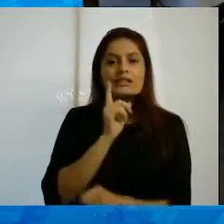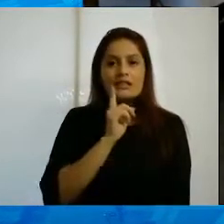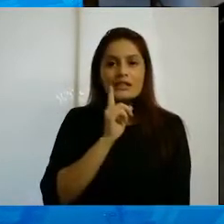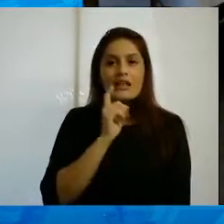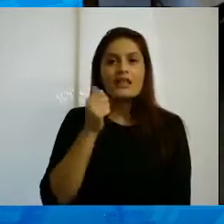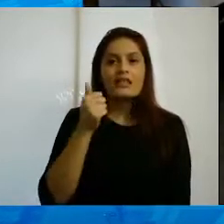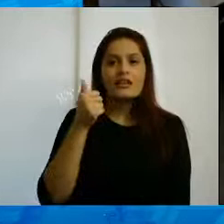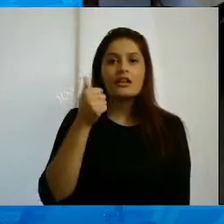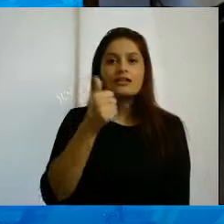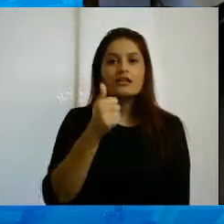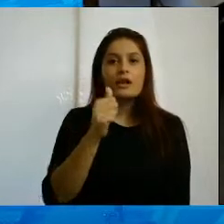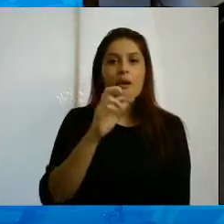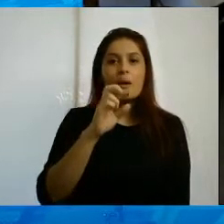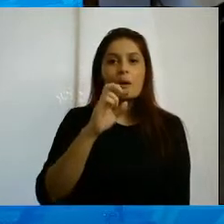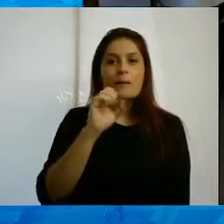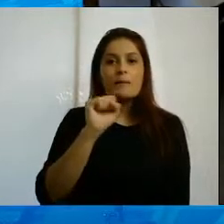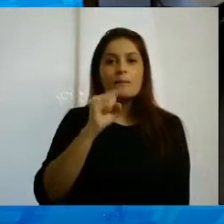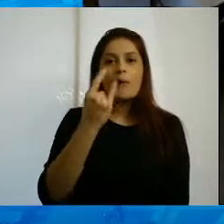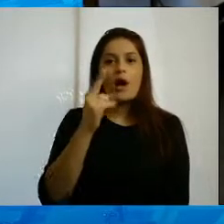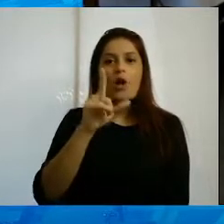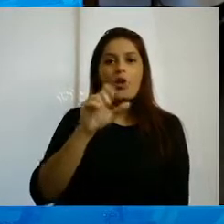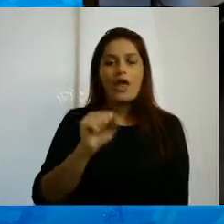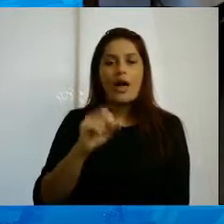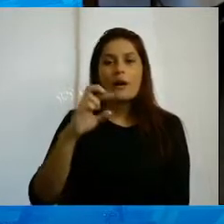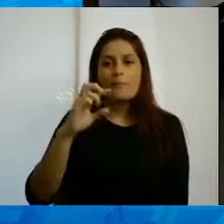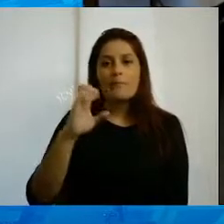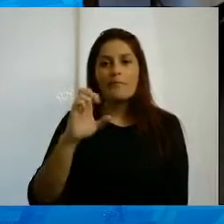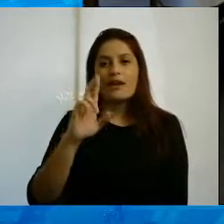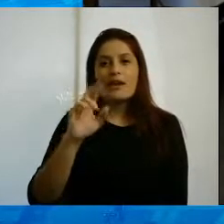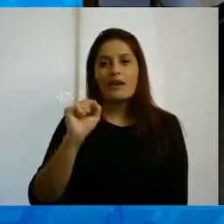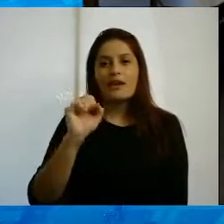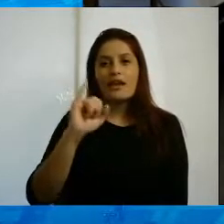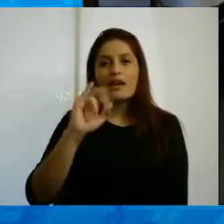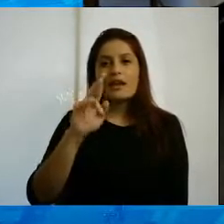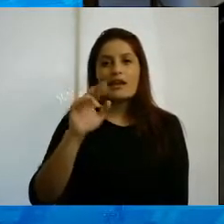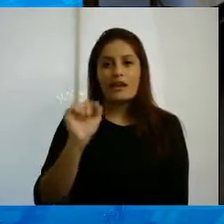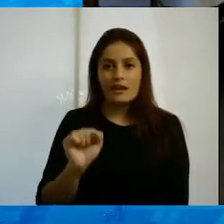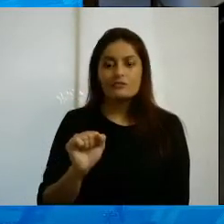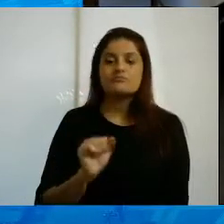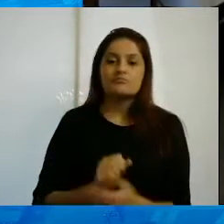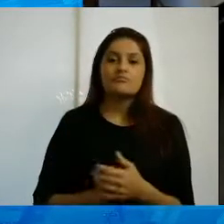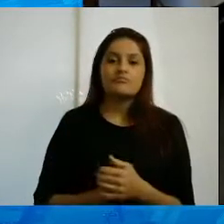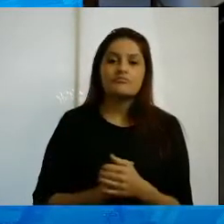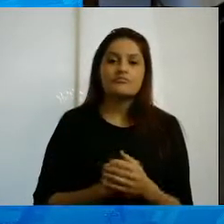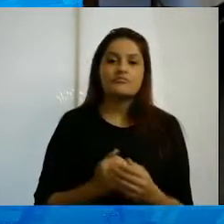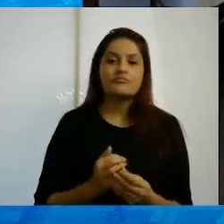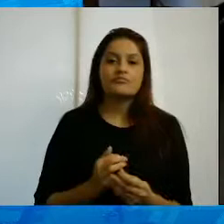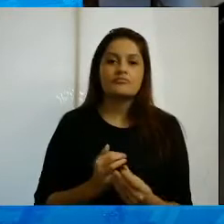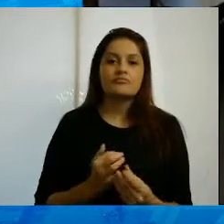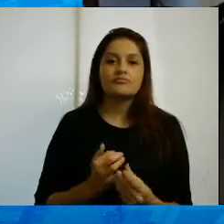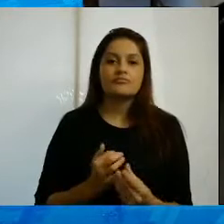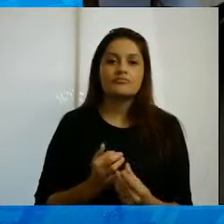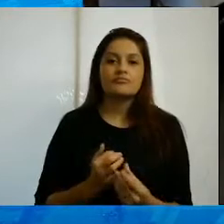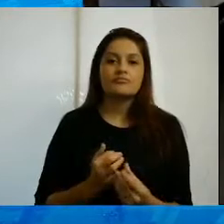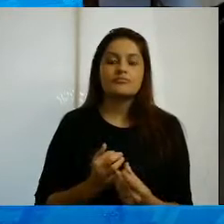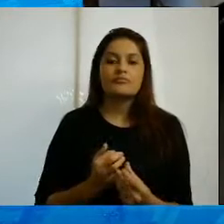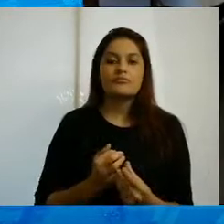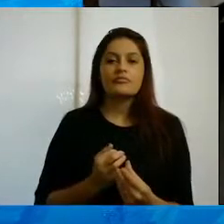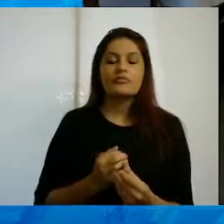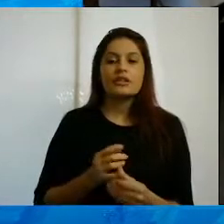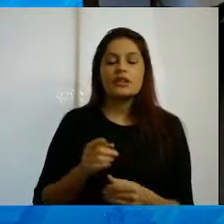jurídica. Perfecto. Paula Peña. Perfecto. Bueno, nos encantaría entonces conocerla en algún momento. Informar